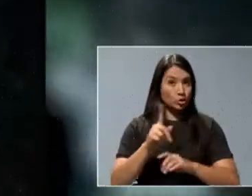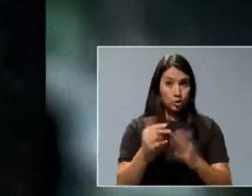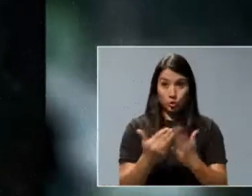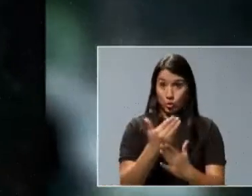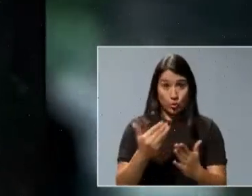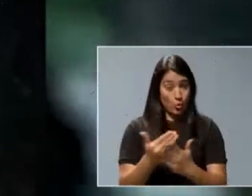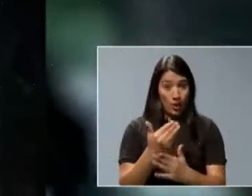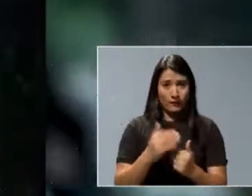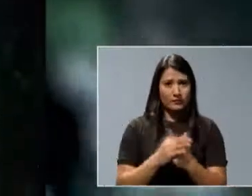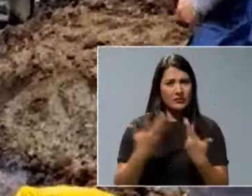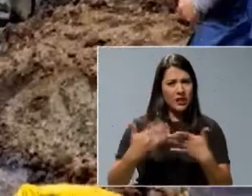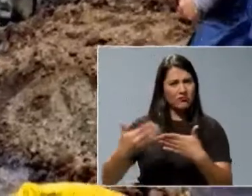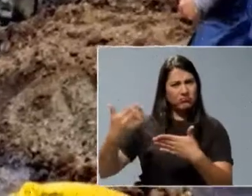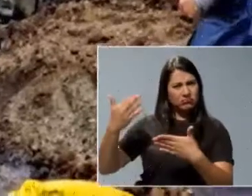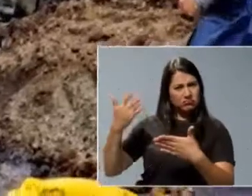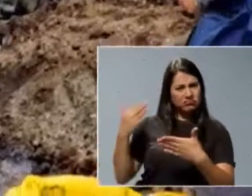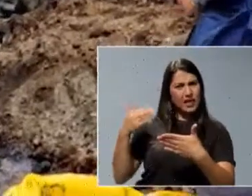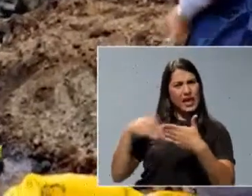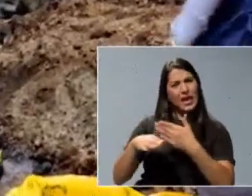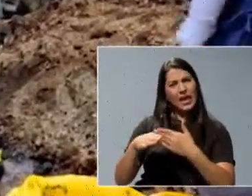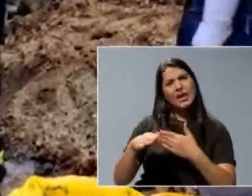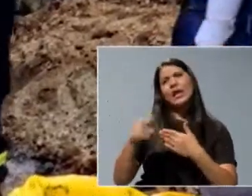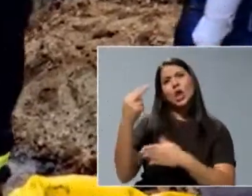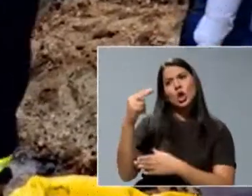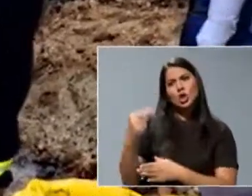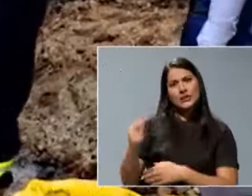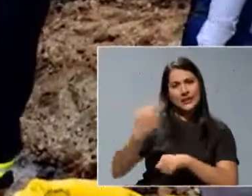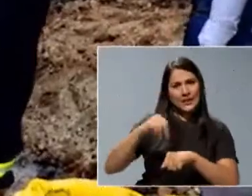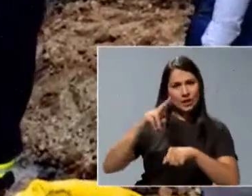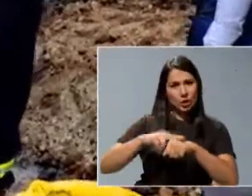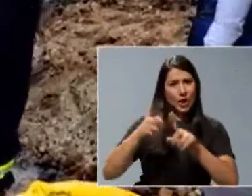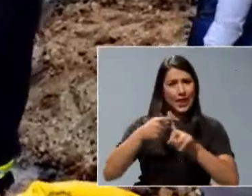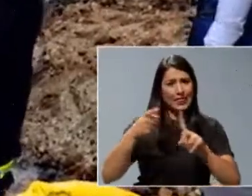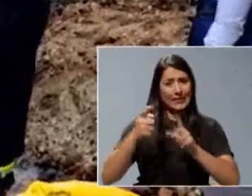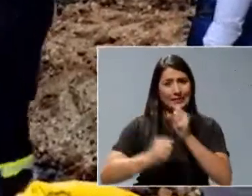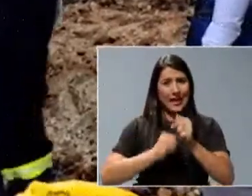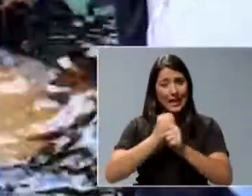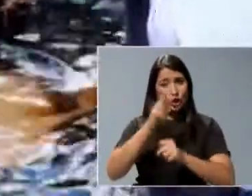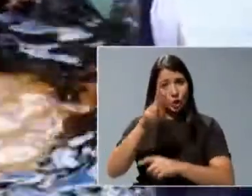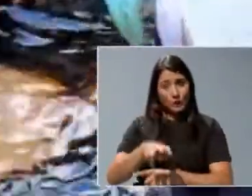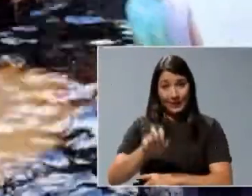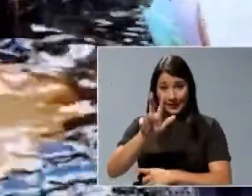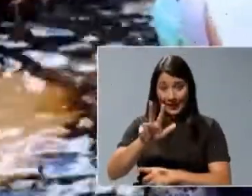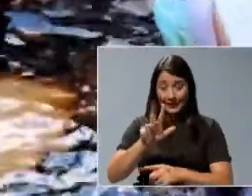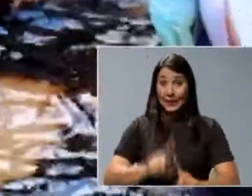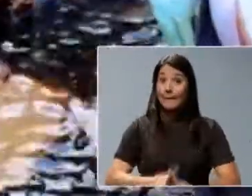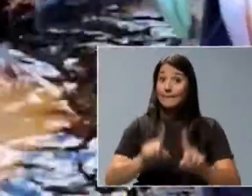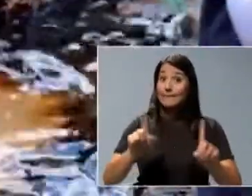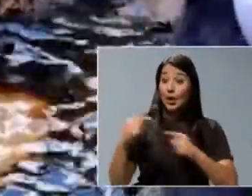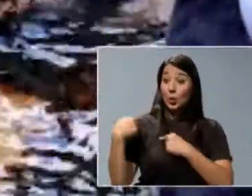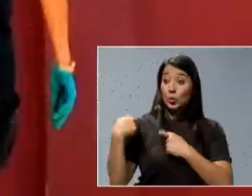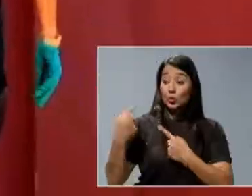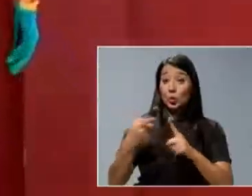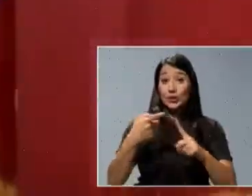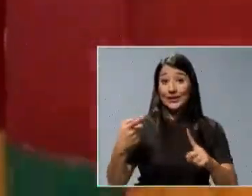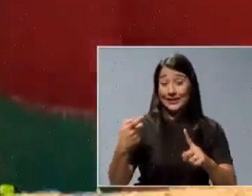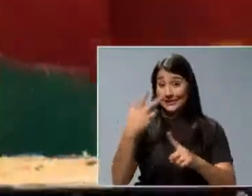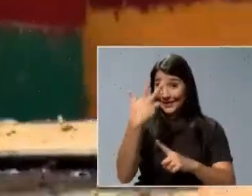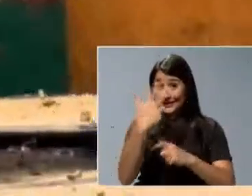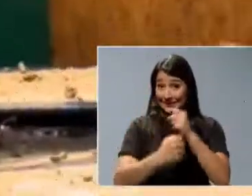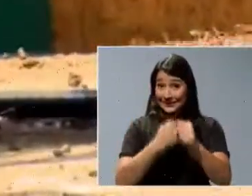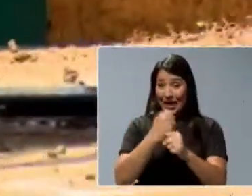Hay antecedentes en la prensa nacional desde al menos el año 2003. Pero desde hace 3 años, la cantidad